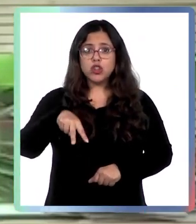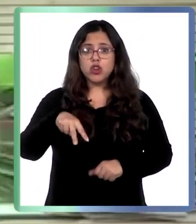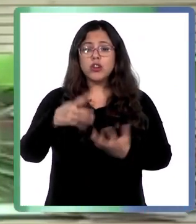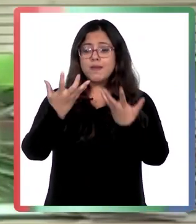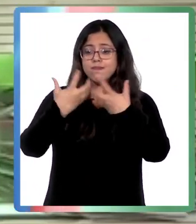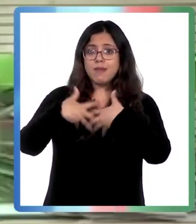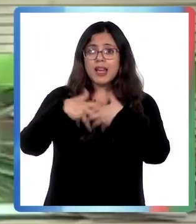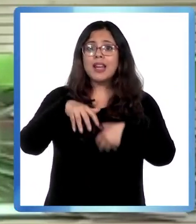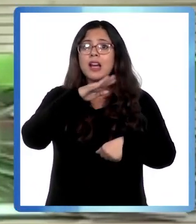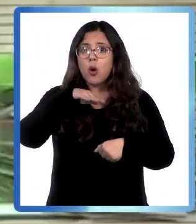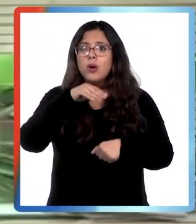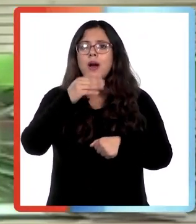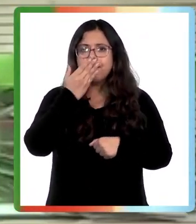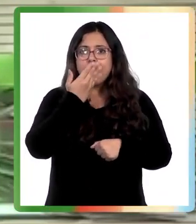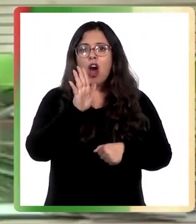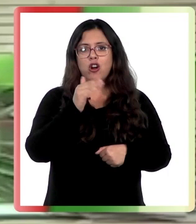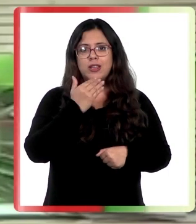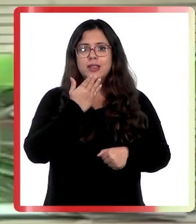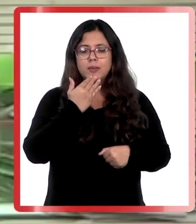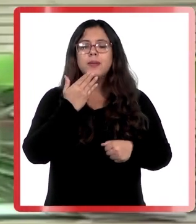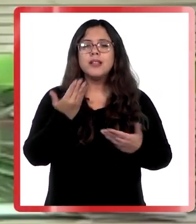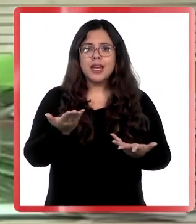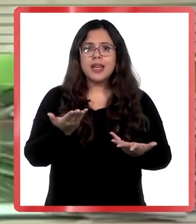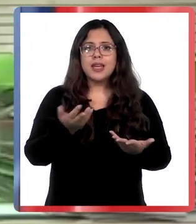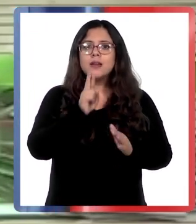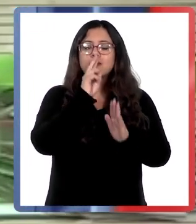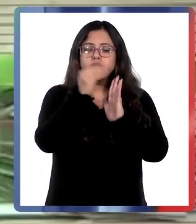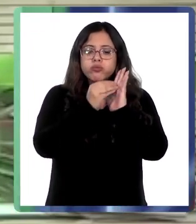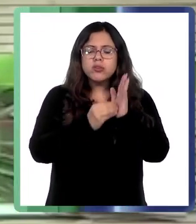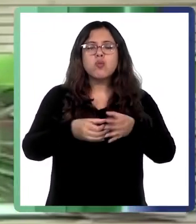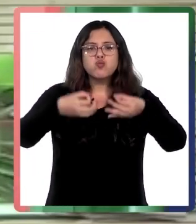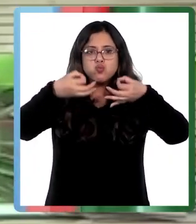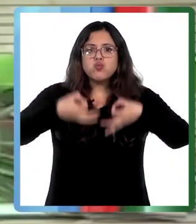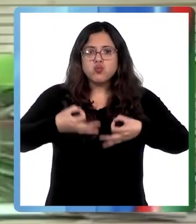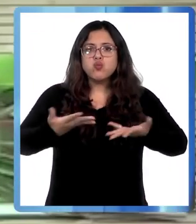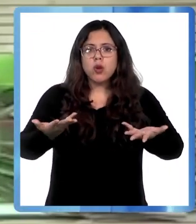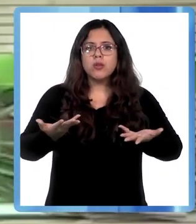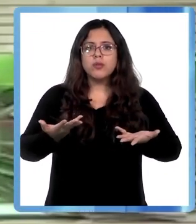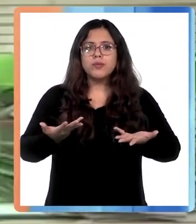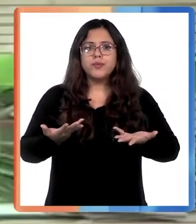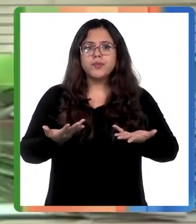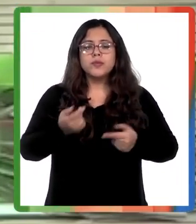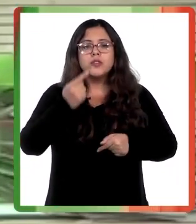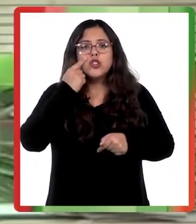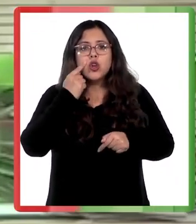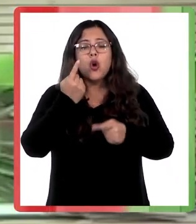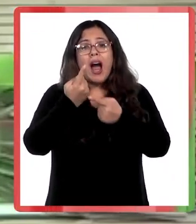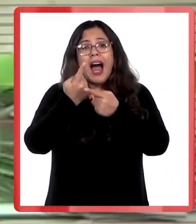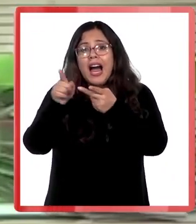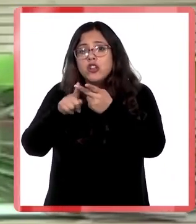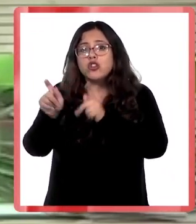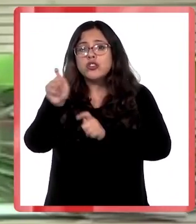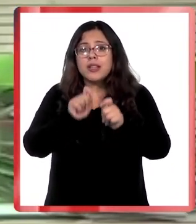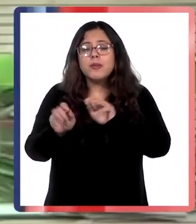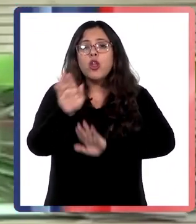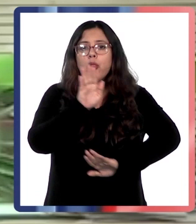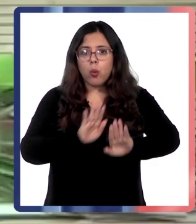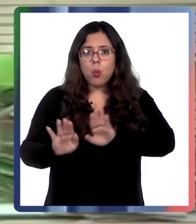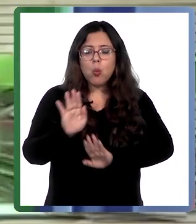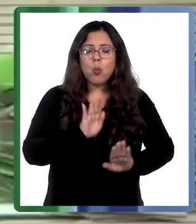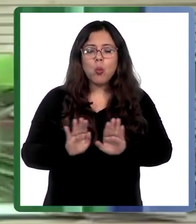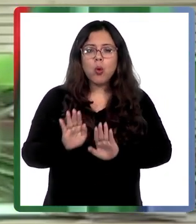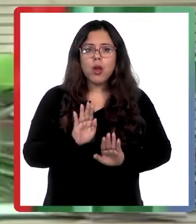máquinas que se usan. Y por lo tanto, también los resultados son mejores. Y en el lado de los tratamientos paliativos,